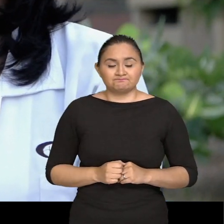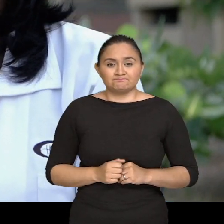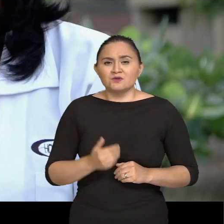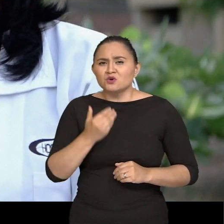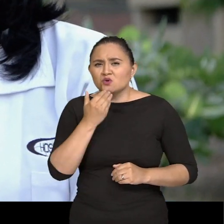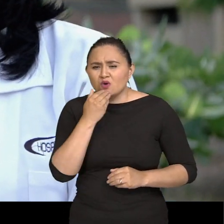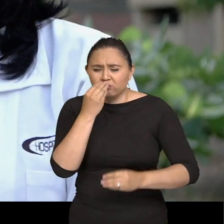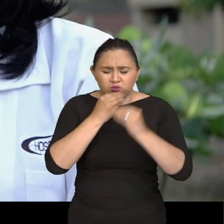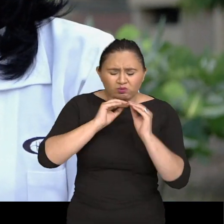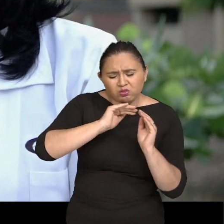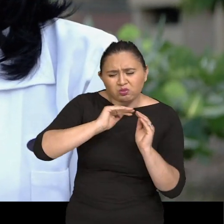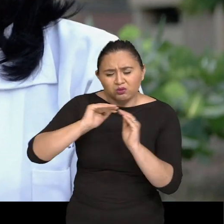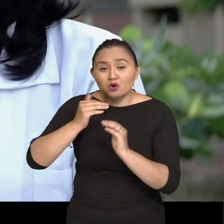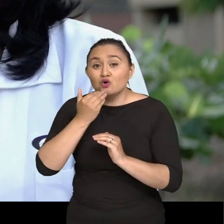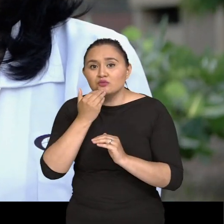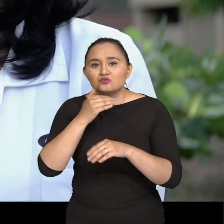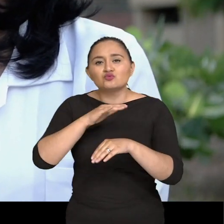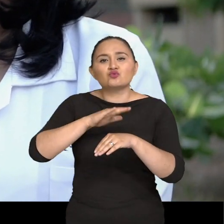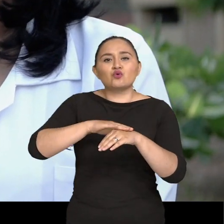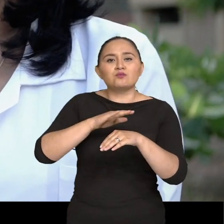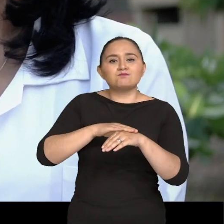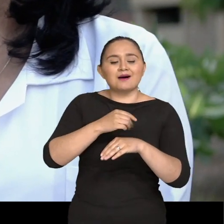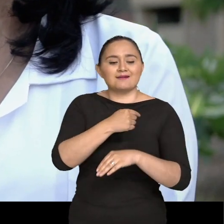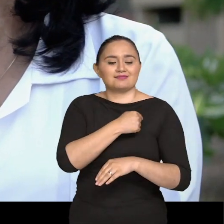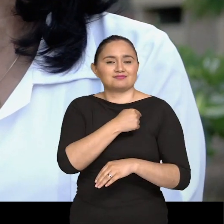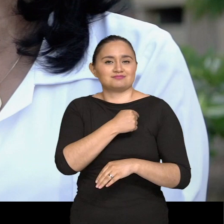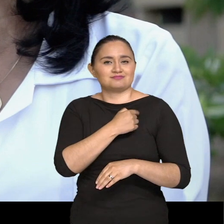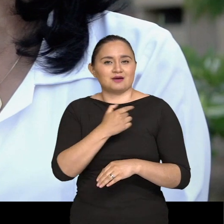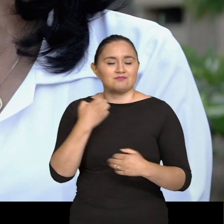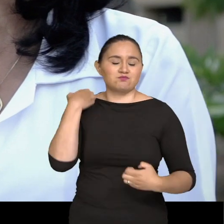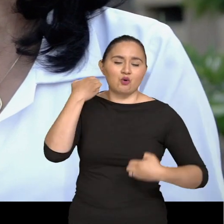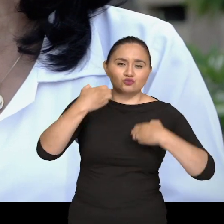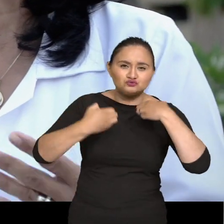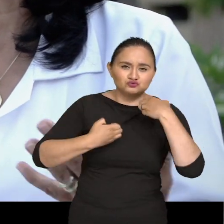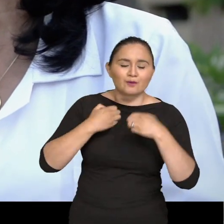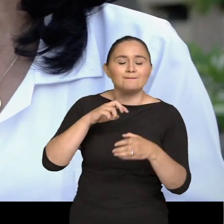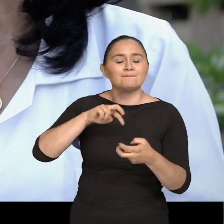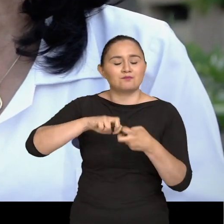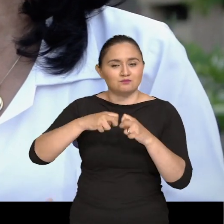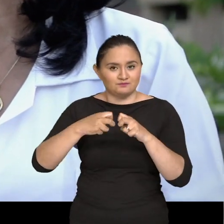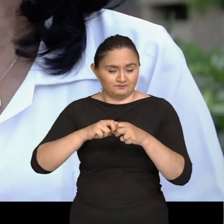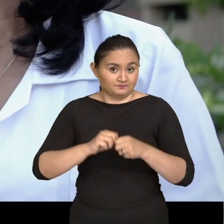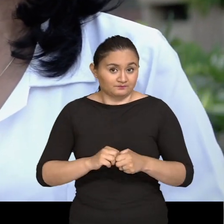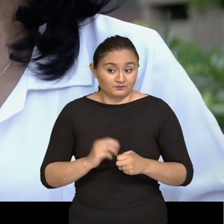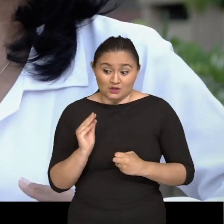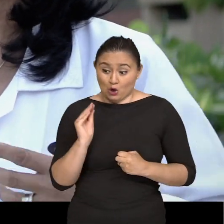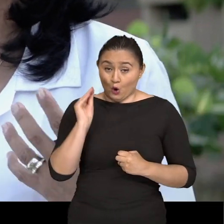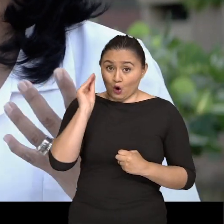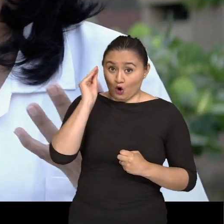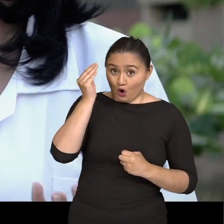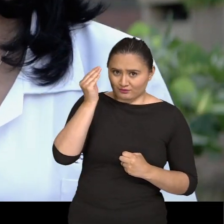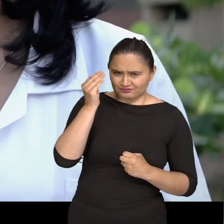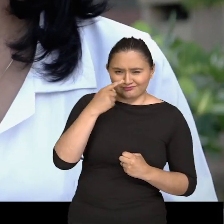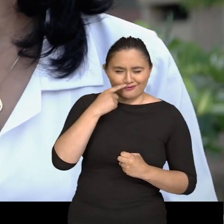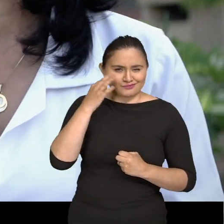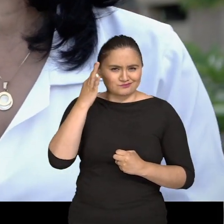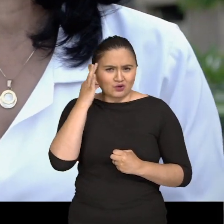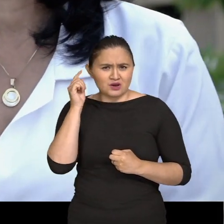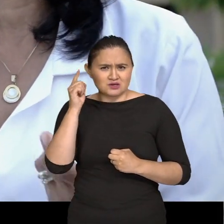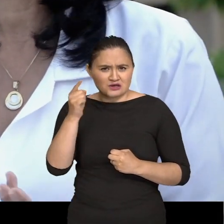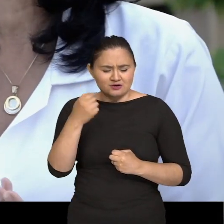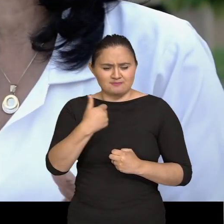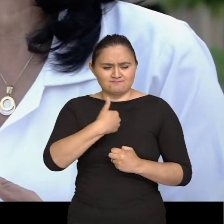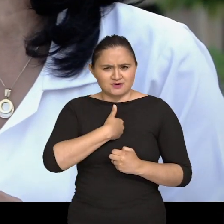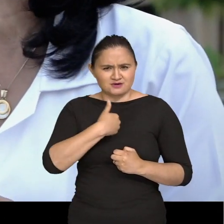emocional emocional en el sentido de que los jóvenes están con una lucha